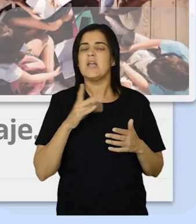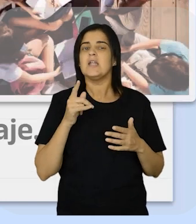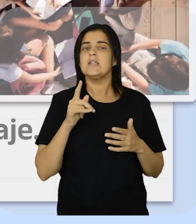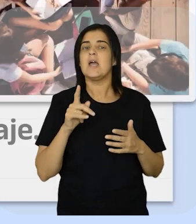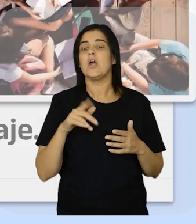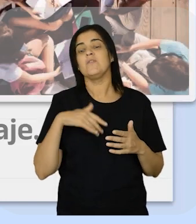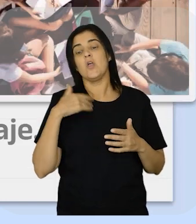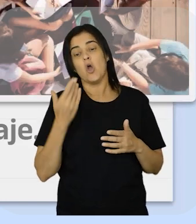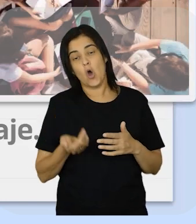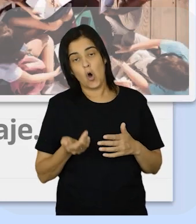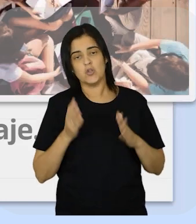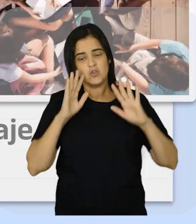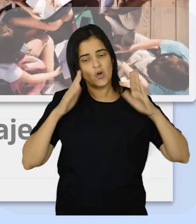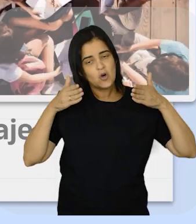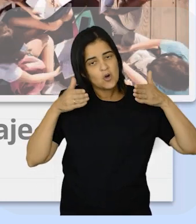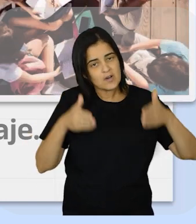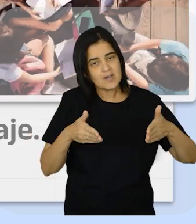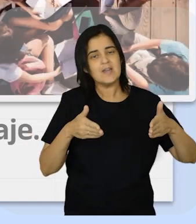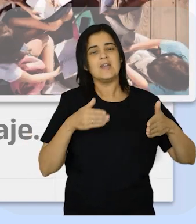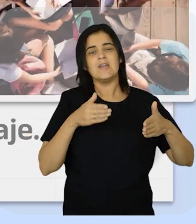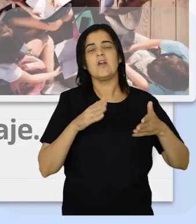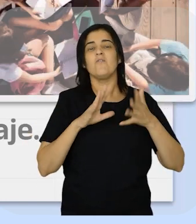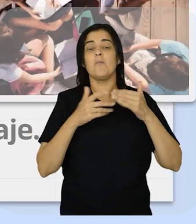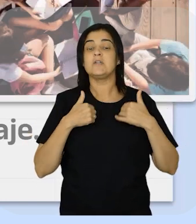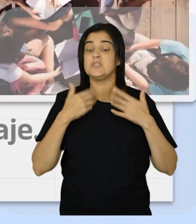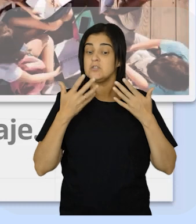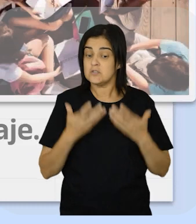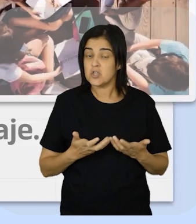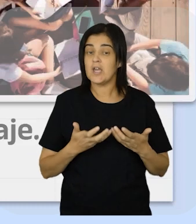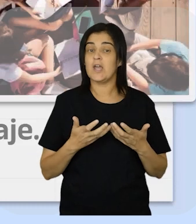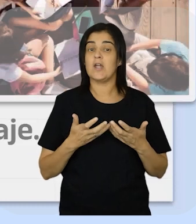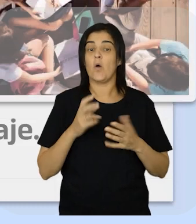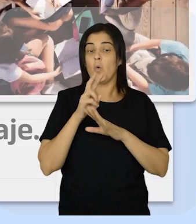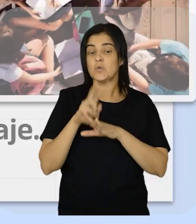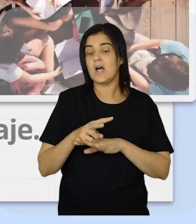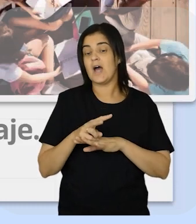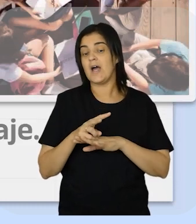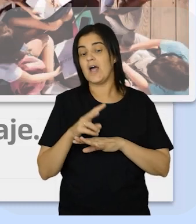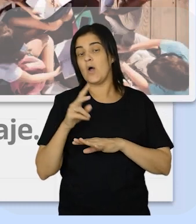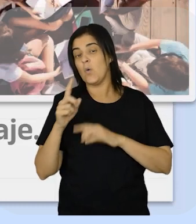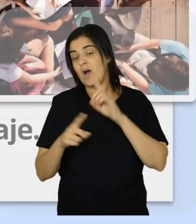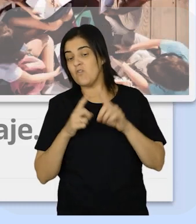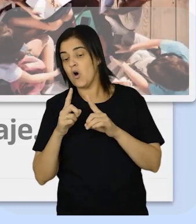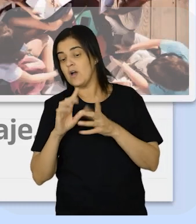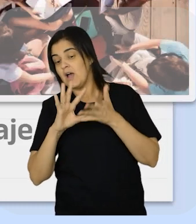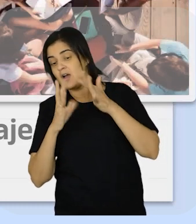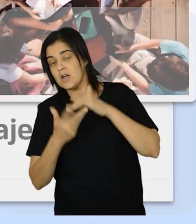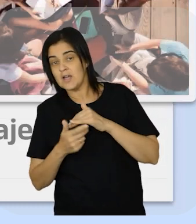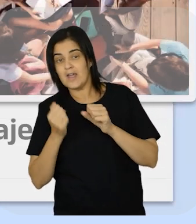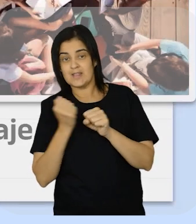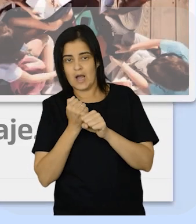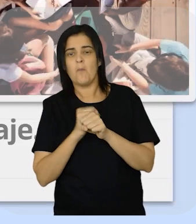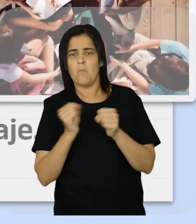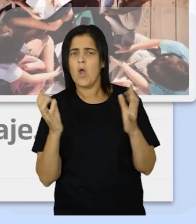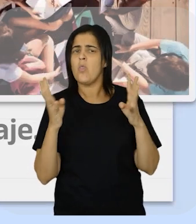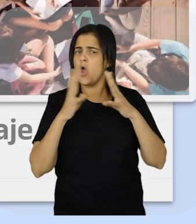el otro lugar. Estamos parados en el lugar de que si yo utilizo determinada forma de trabajo, puedo incluir